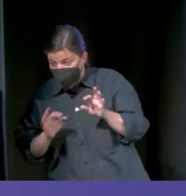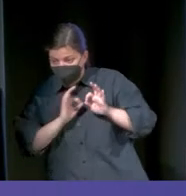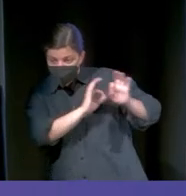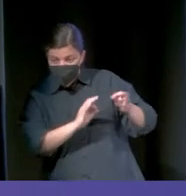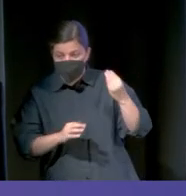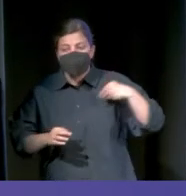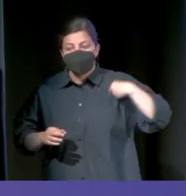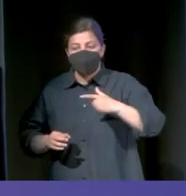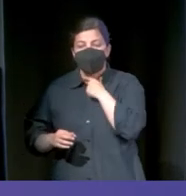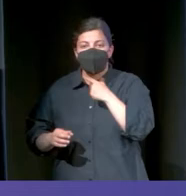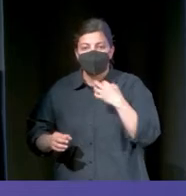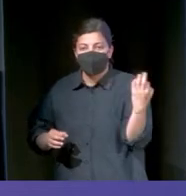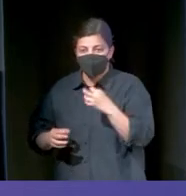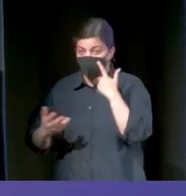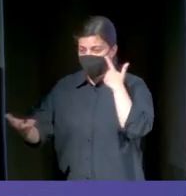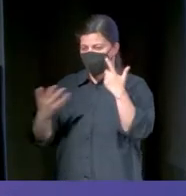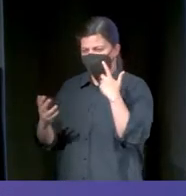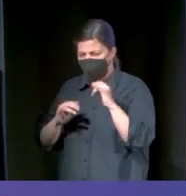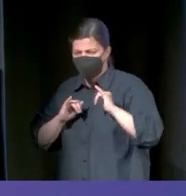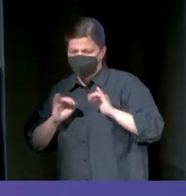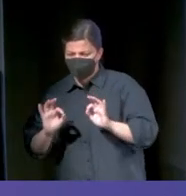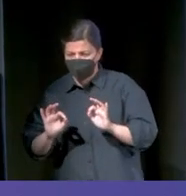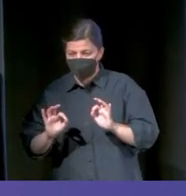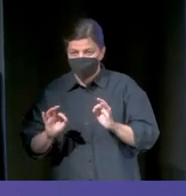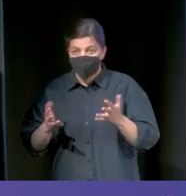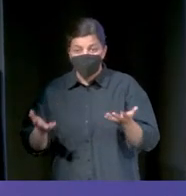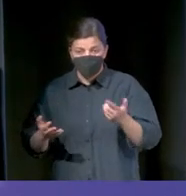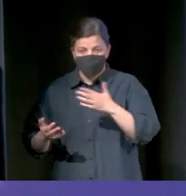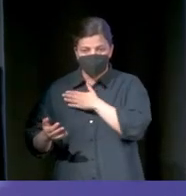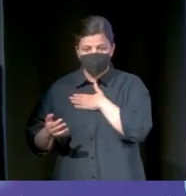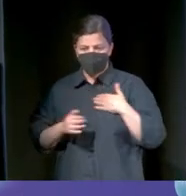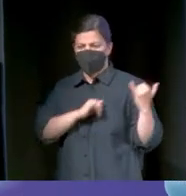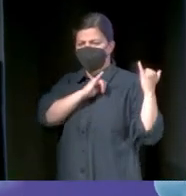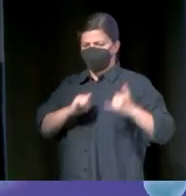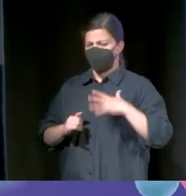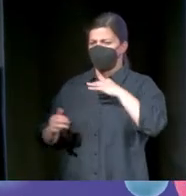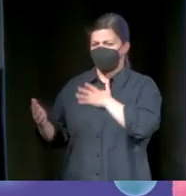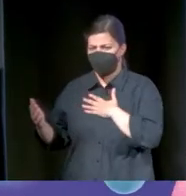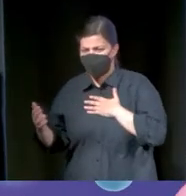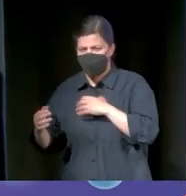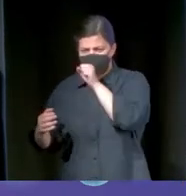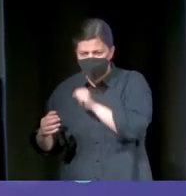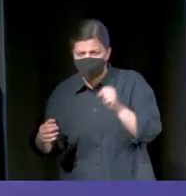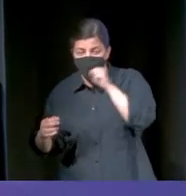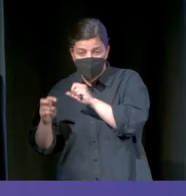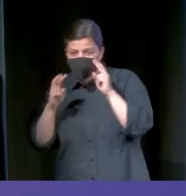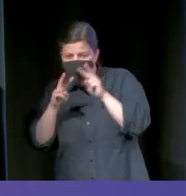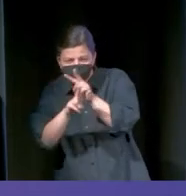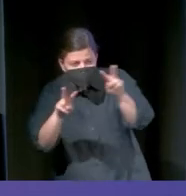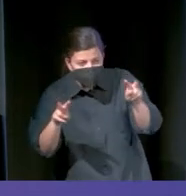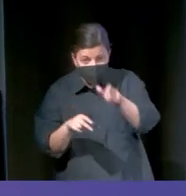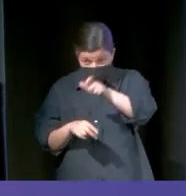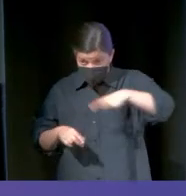mí lo que realmente me gusta es el espectáculo el show no gusta llegar y que pueda bailar que pueda cantar mirar a la gente que la gente